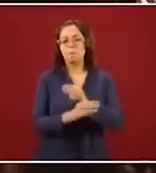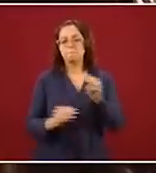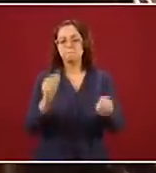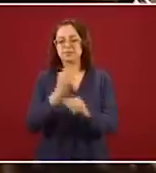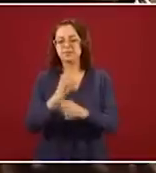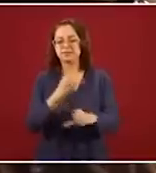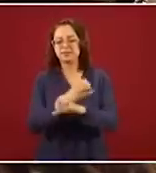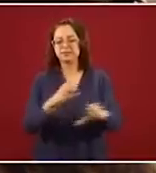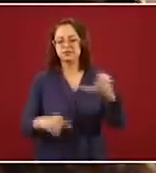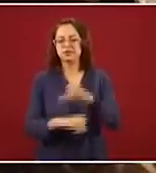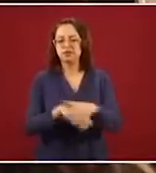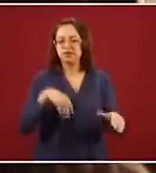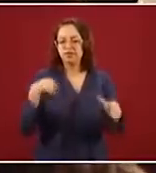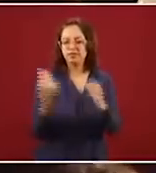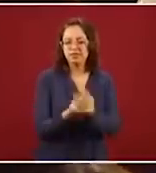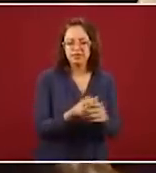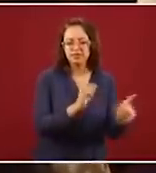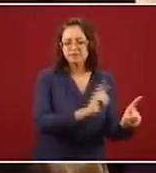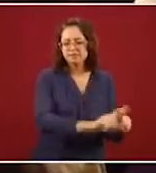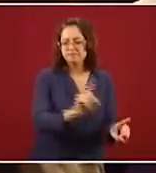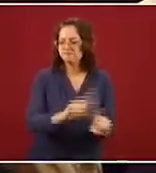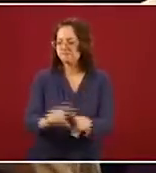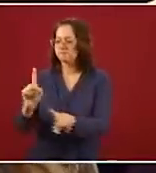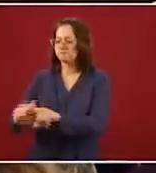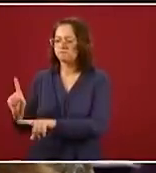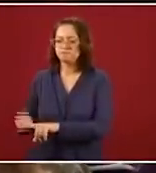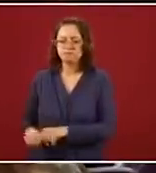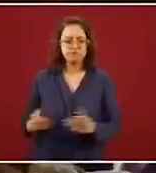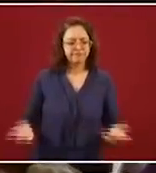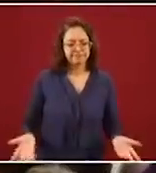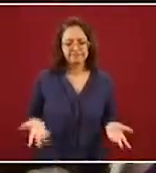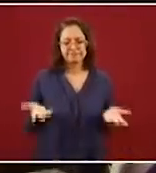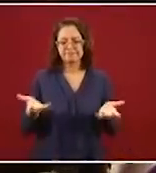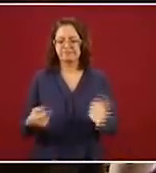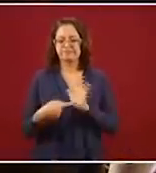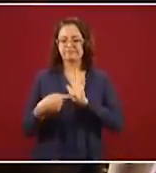que se obtendría a cambio del avión